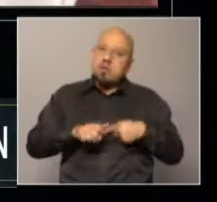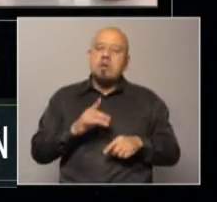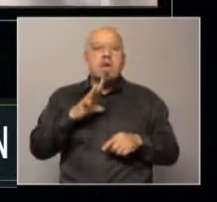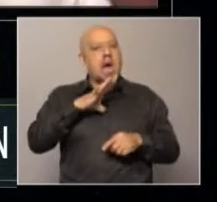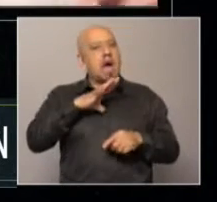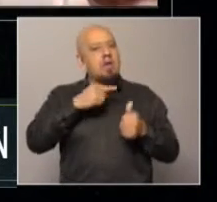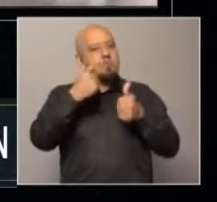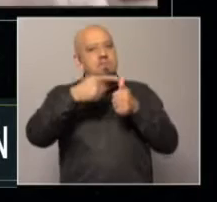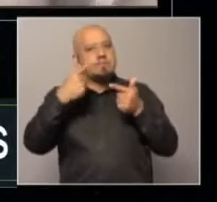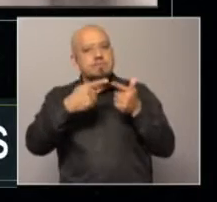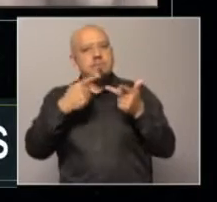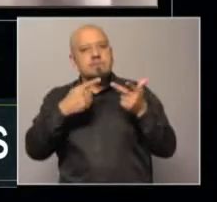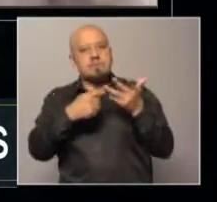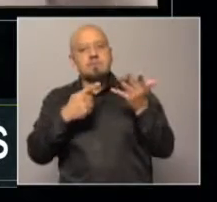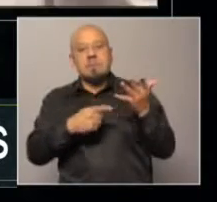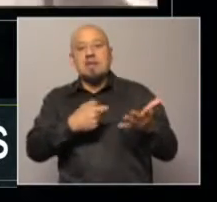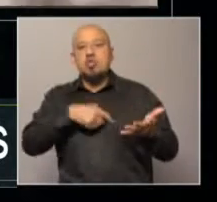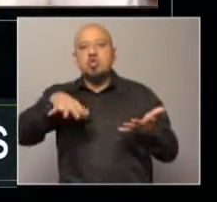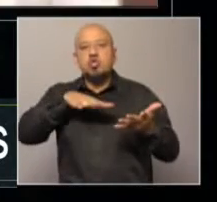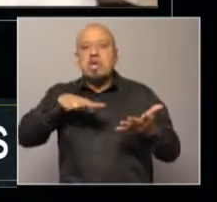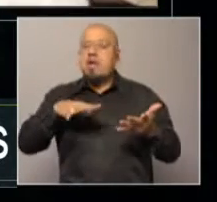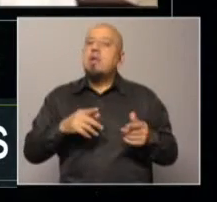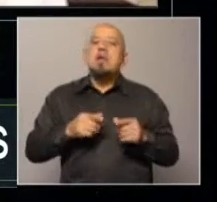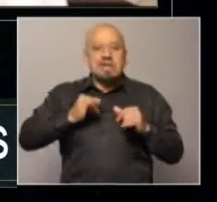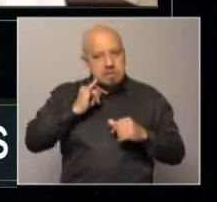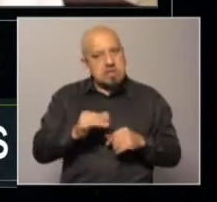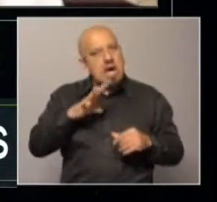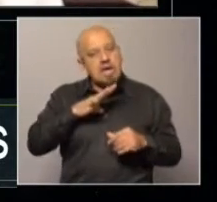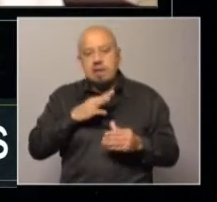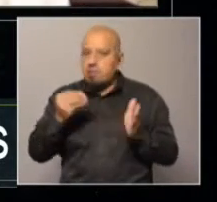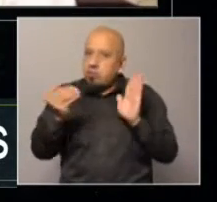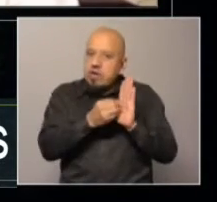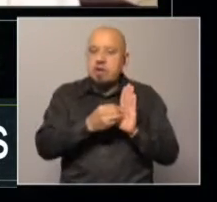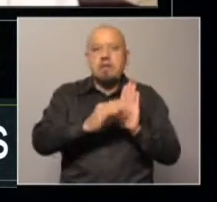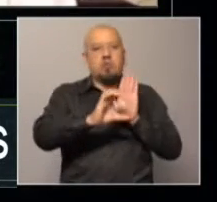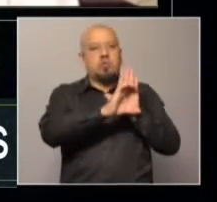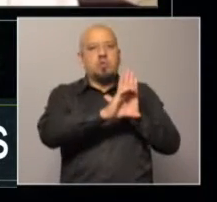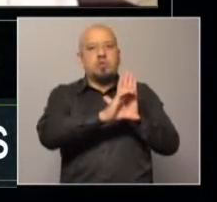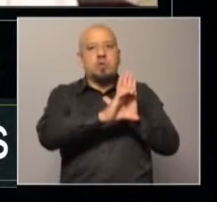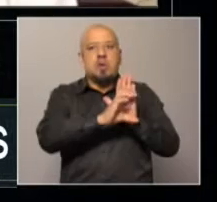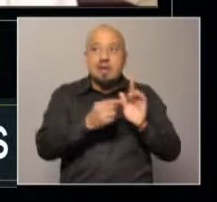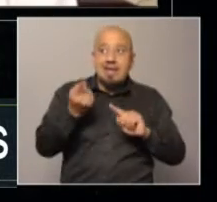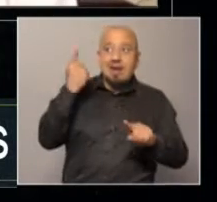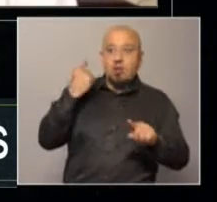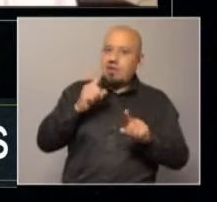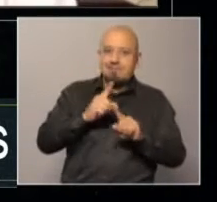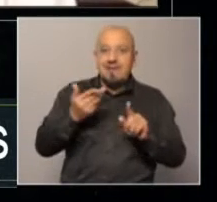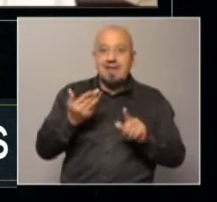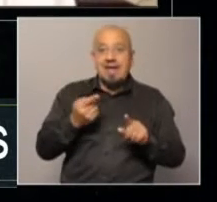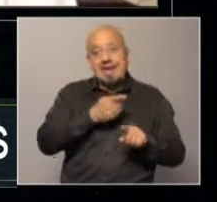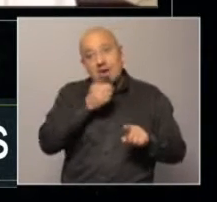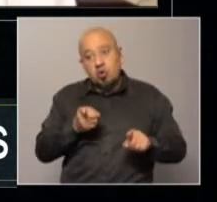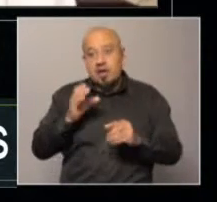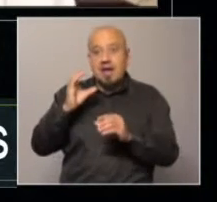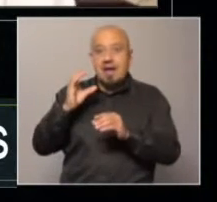una serie de temas sociales que tienen una perspectiva constitucional y que yo creo que van a estar en el debate muy